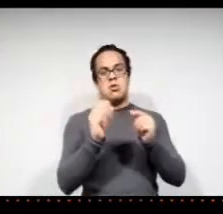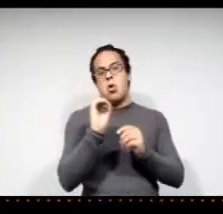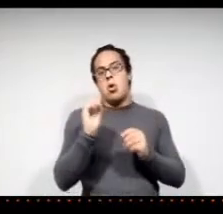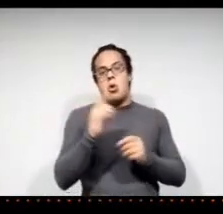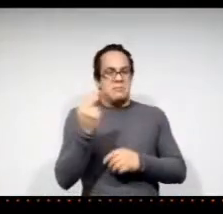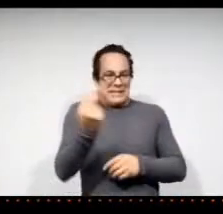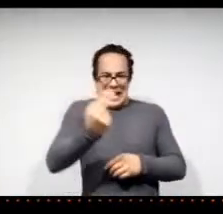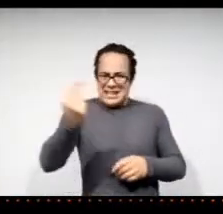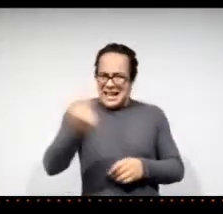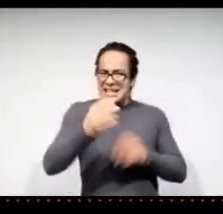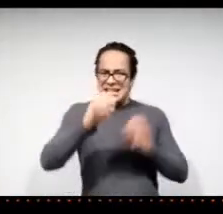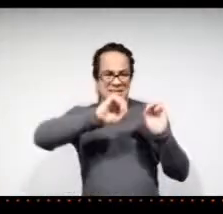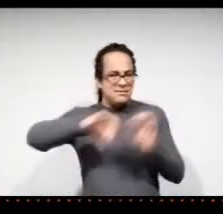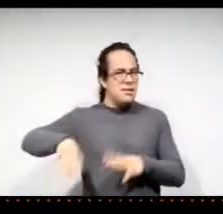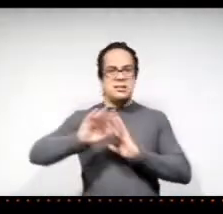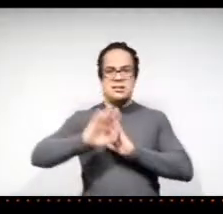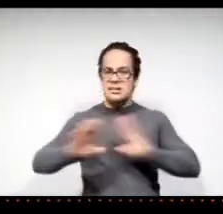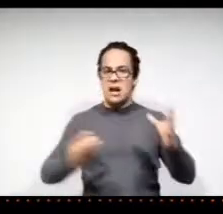¿O tendríamos que dejar?